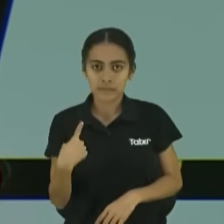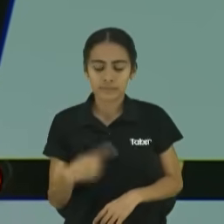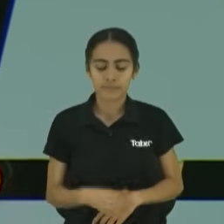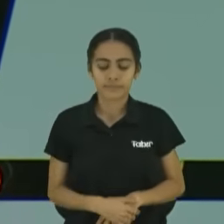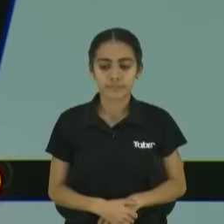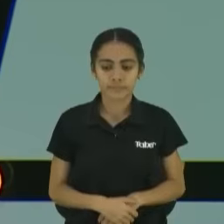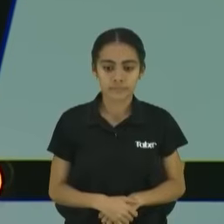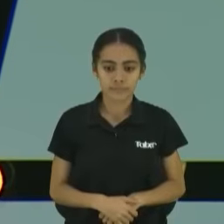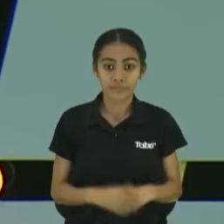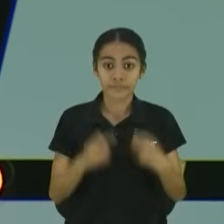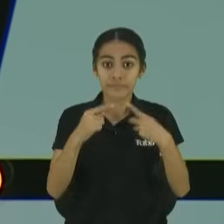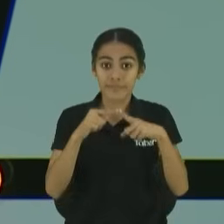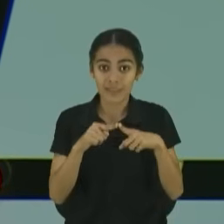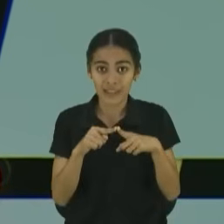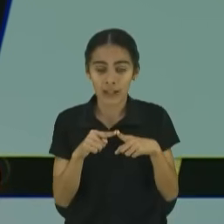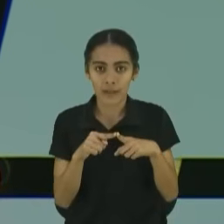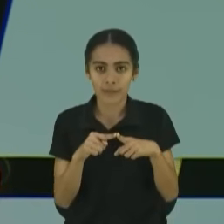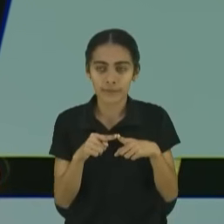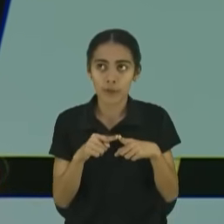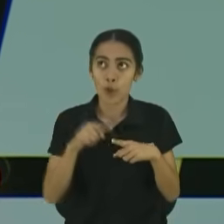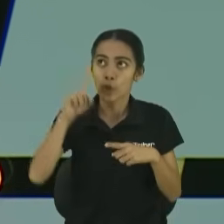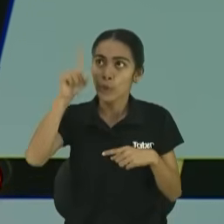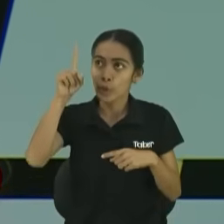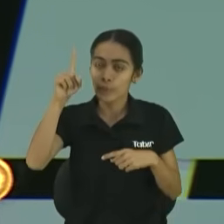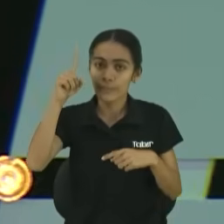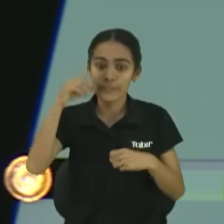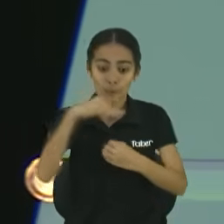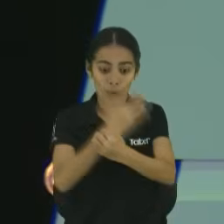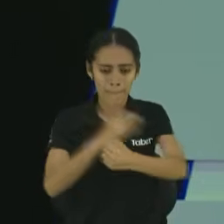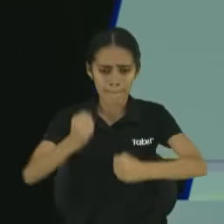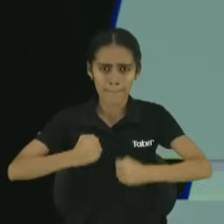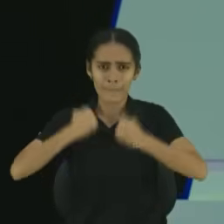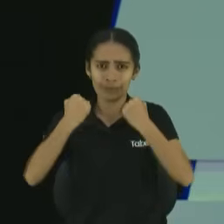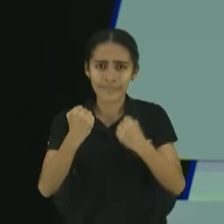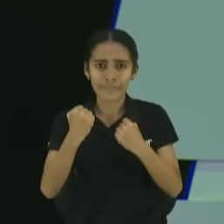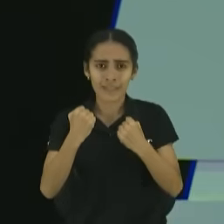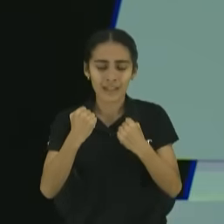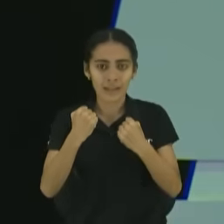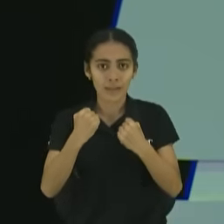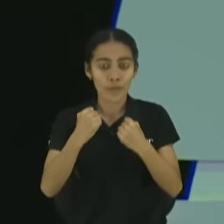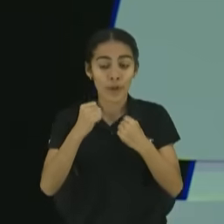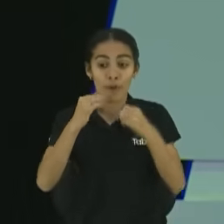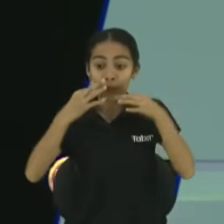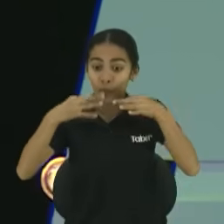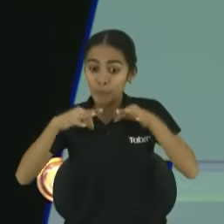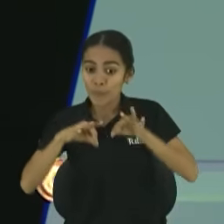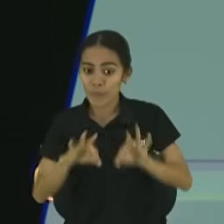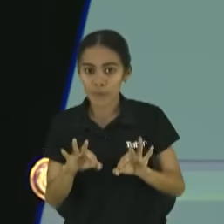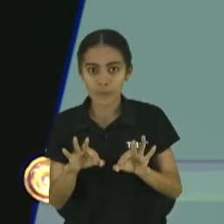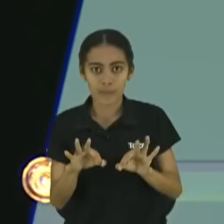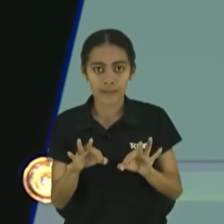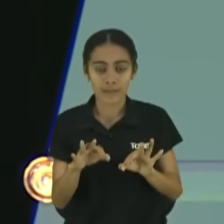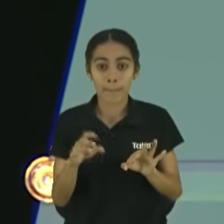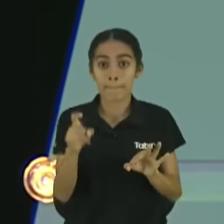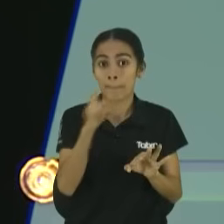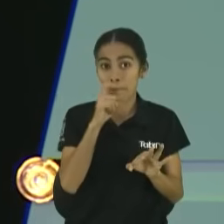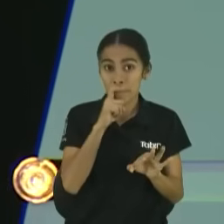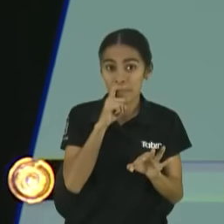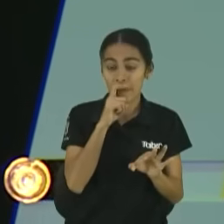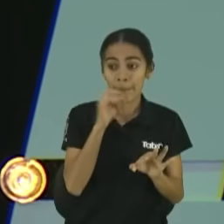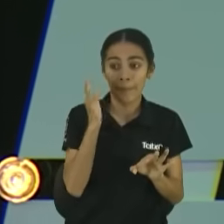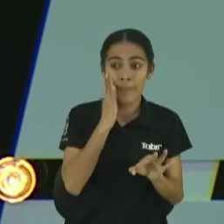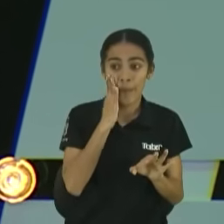El Señor nos empodera de tal manera, hermanos, que las cosas que fueron imposibles cambiar de nuestros padres, las cambia